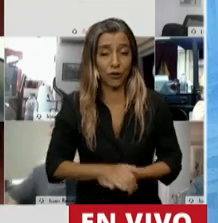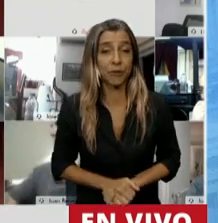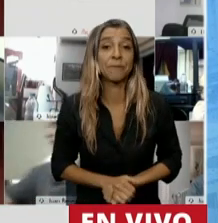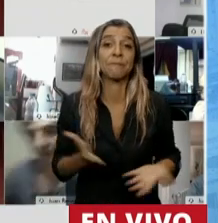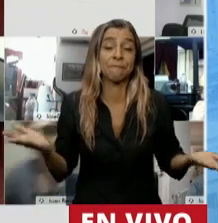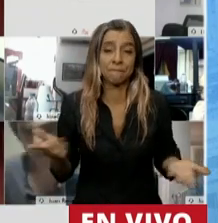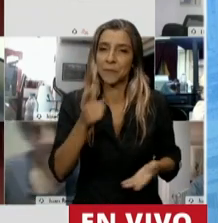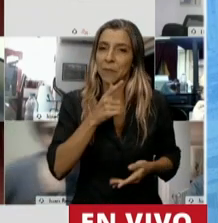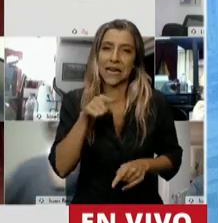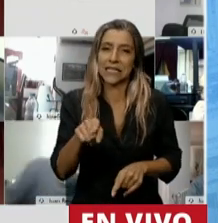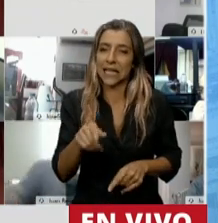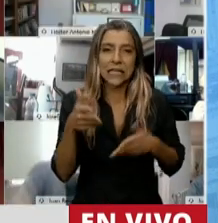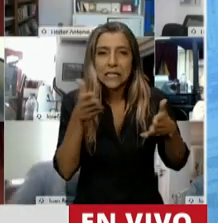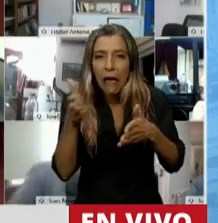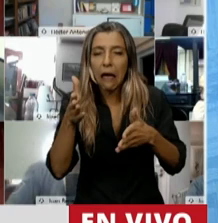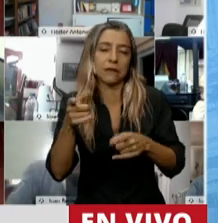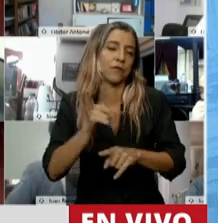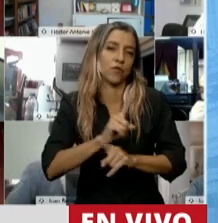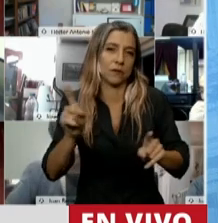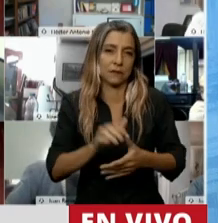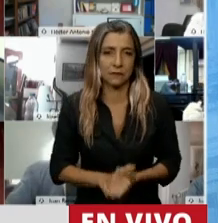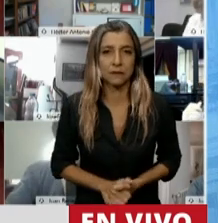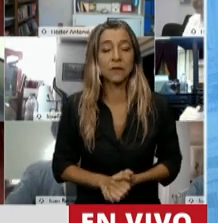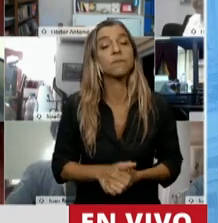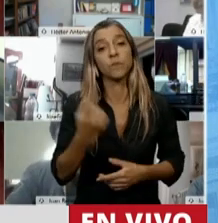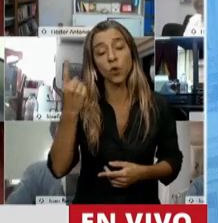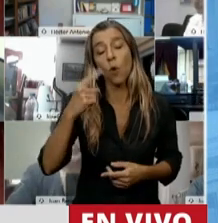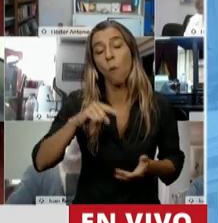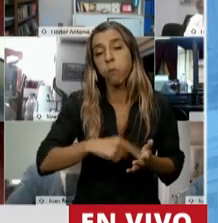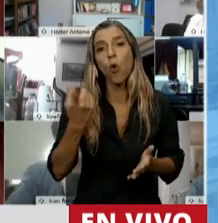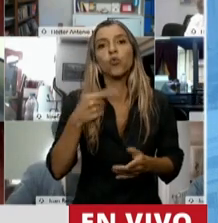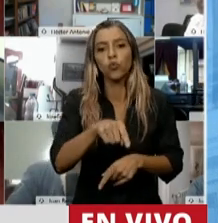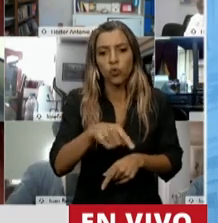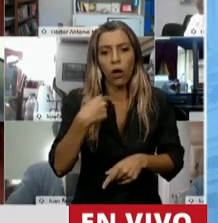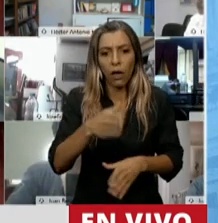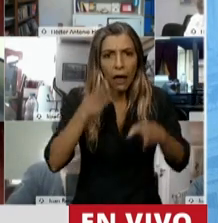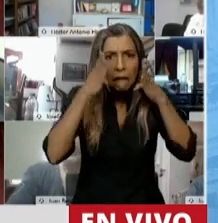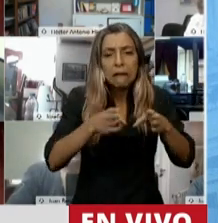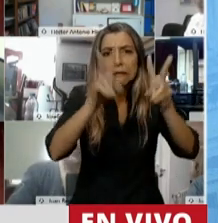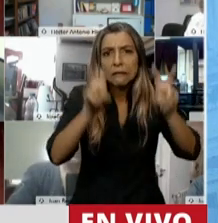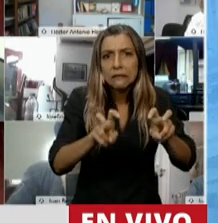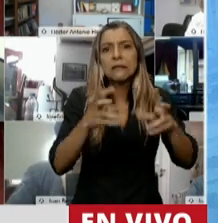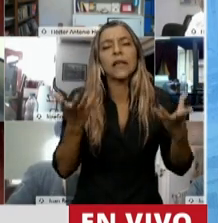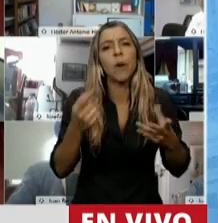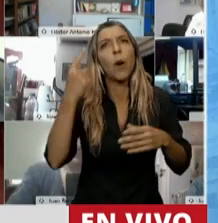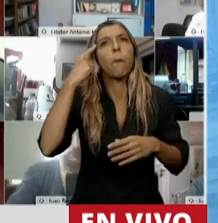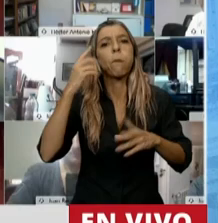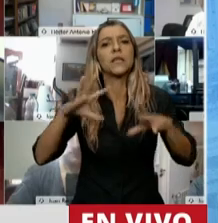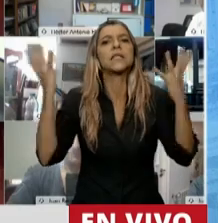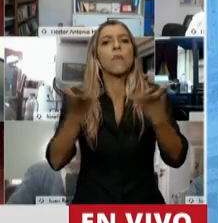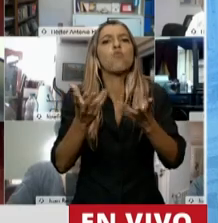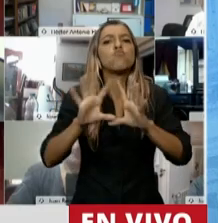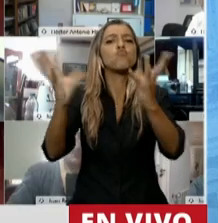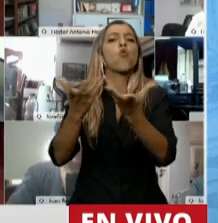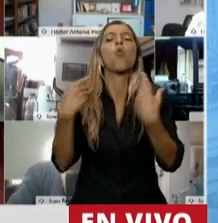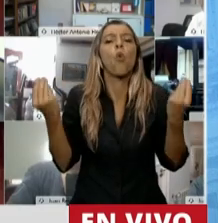va el camino. Un problema puntual en un contexto global. Voy a hacer rapidito porque hablamos siempre de este contexto